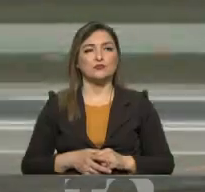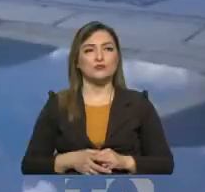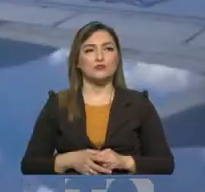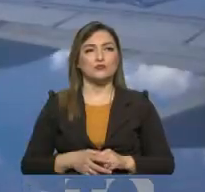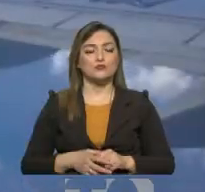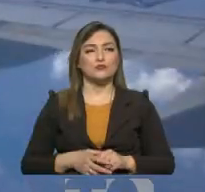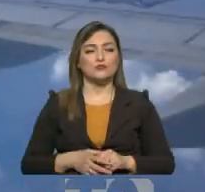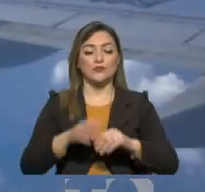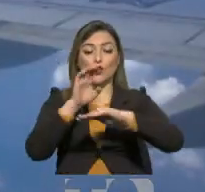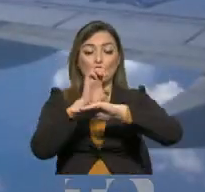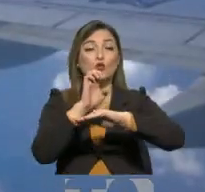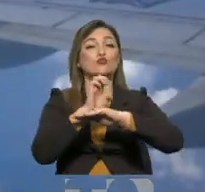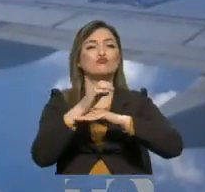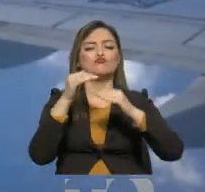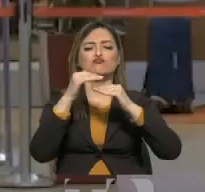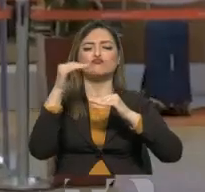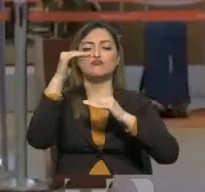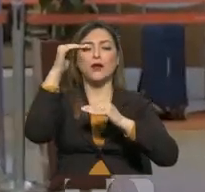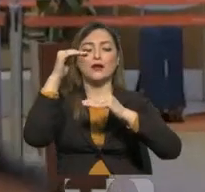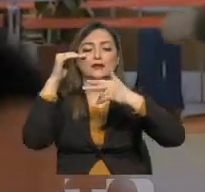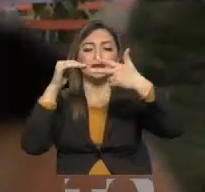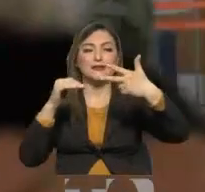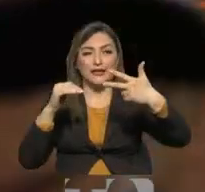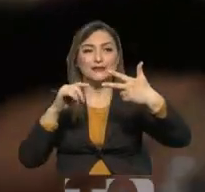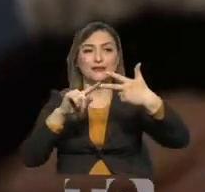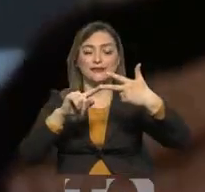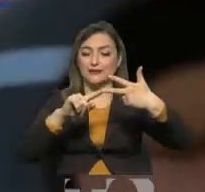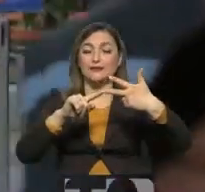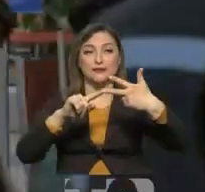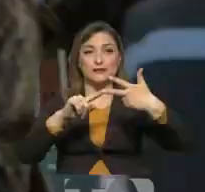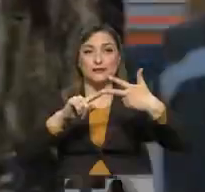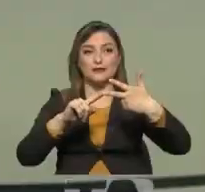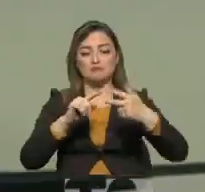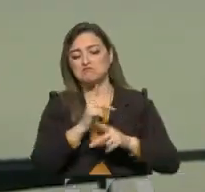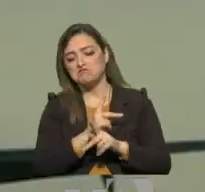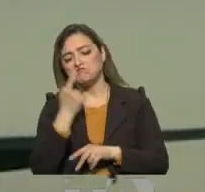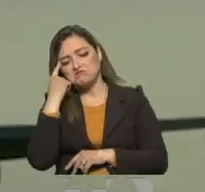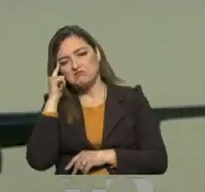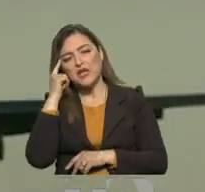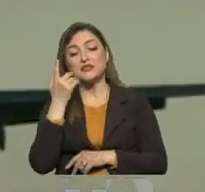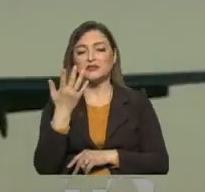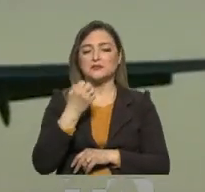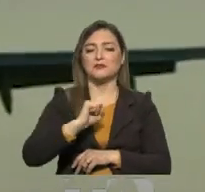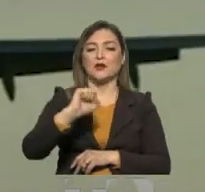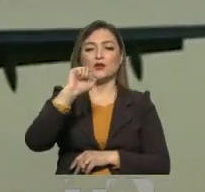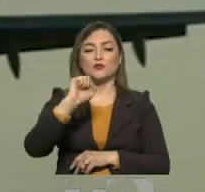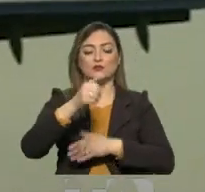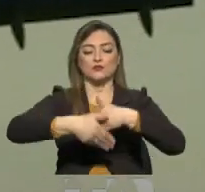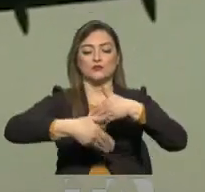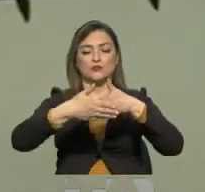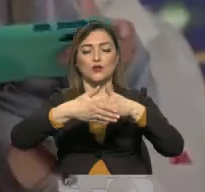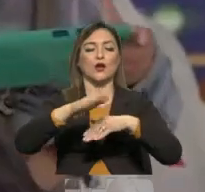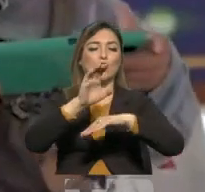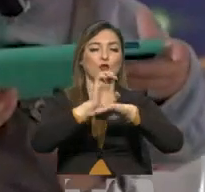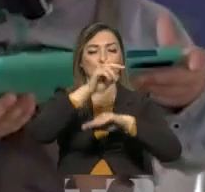pandemia. Ahora Ecuador está en el nivel 3, que implica reconsiderar el viaje al país. En Sudamérica, solo Ecuador, Perú y